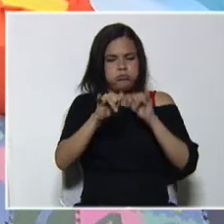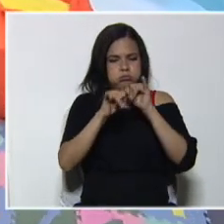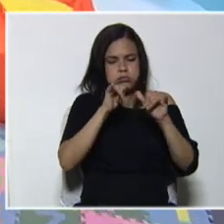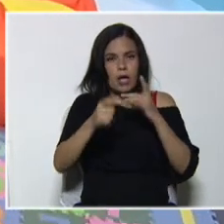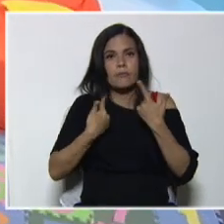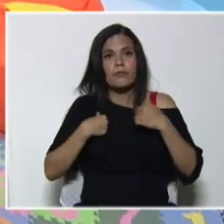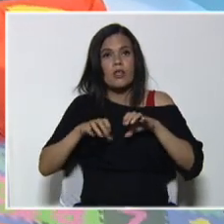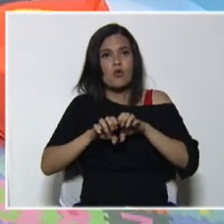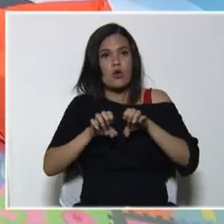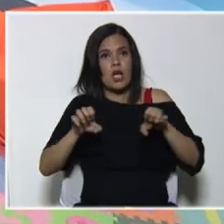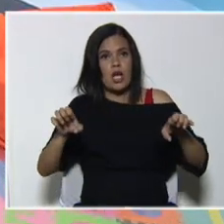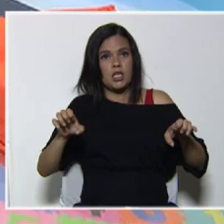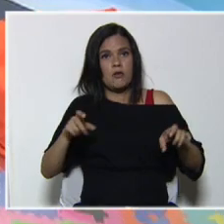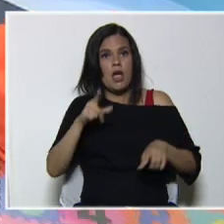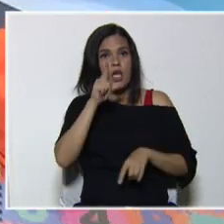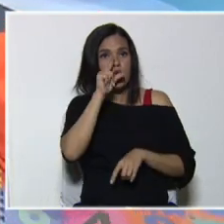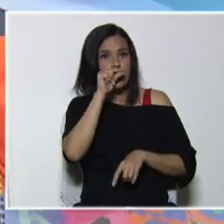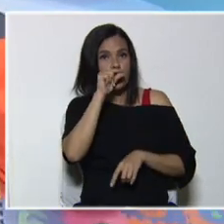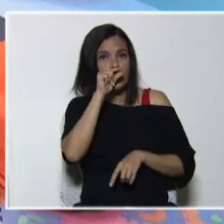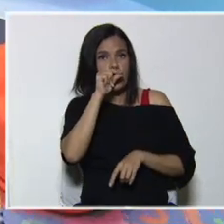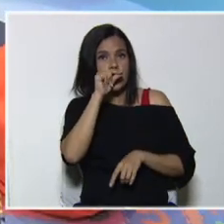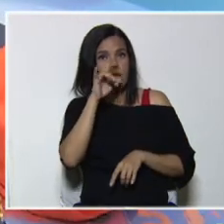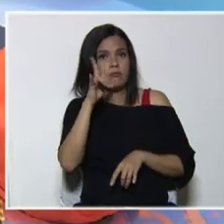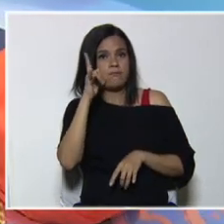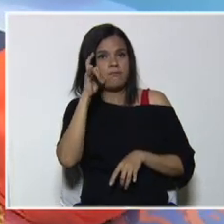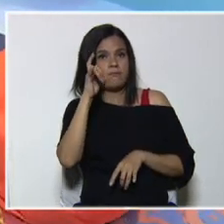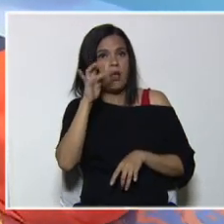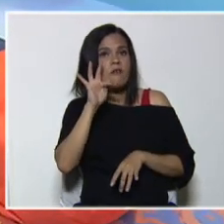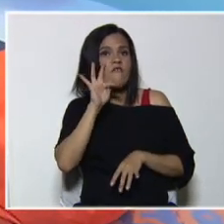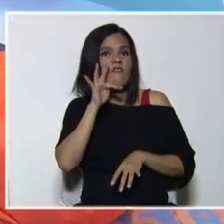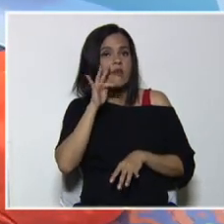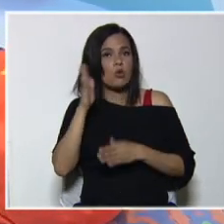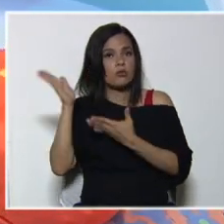nuestro portal en Twitter, Instagram y Facebook, que es